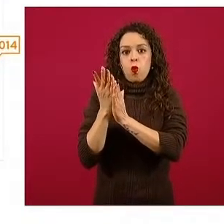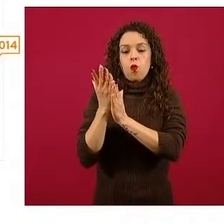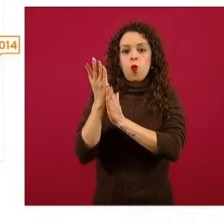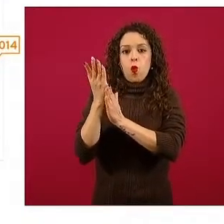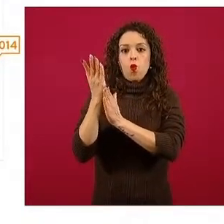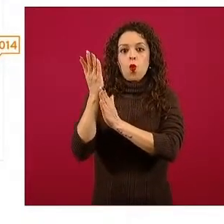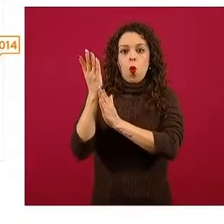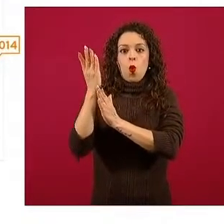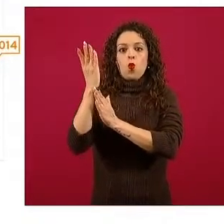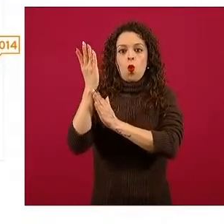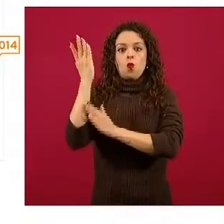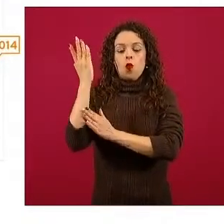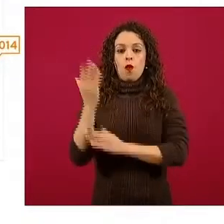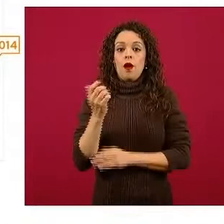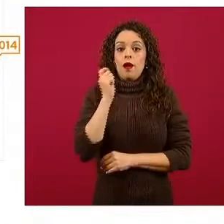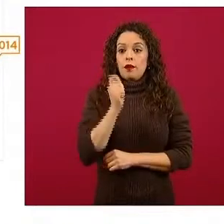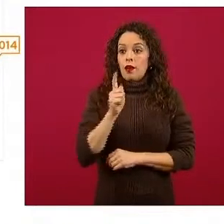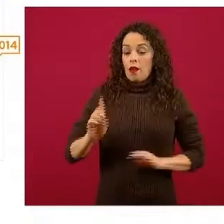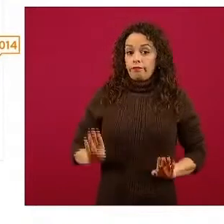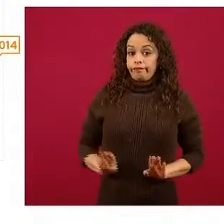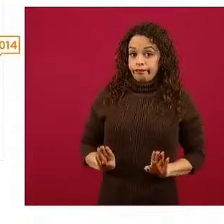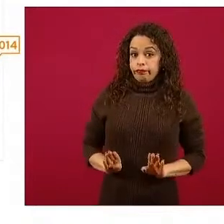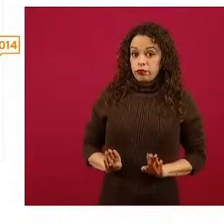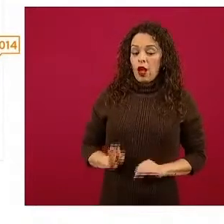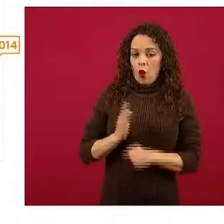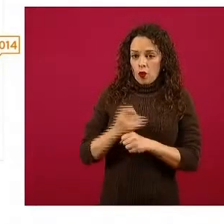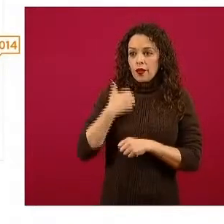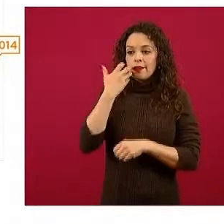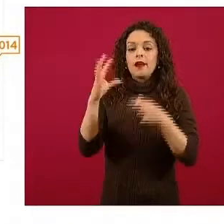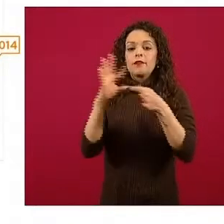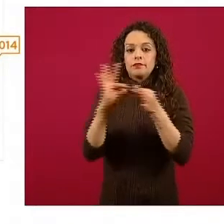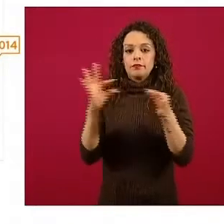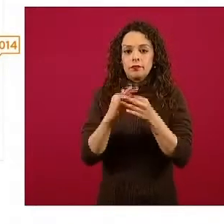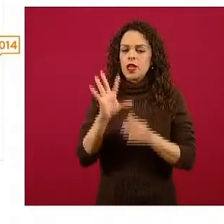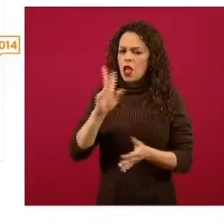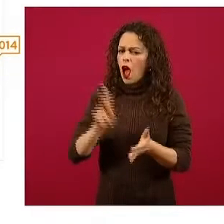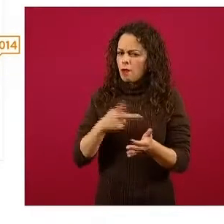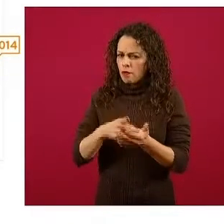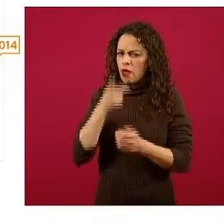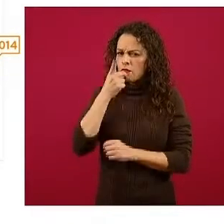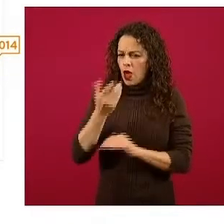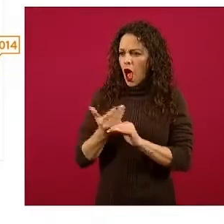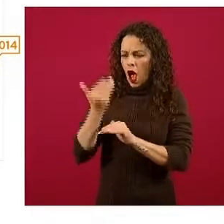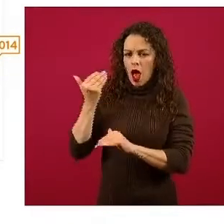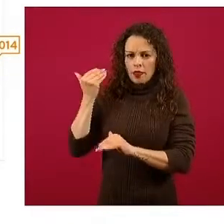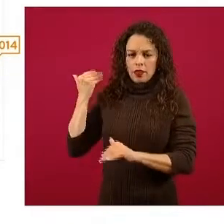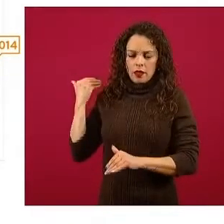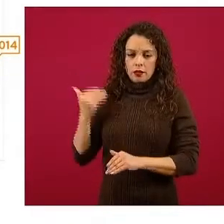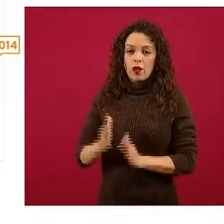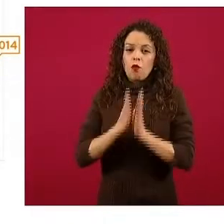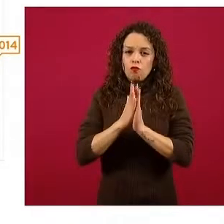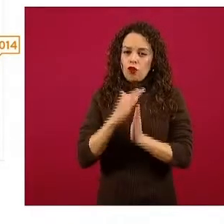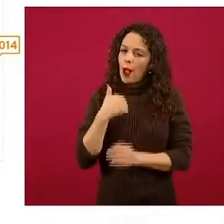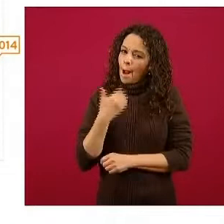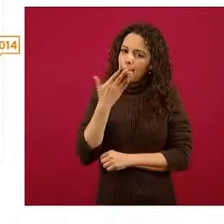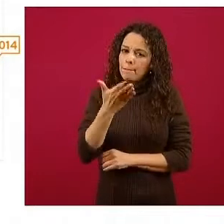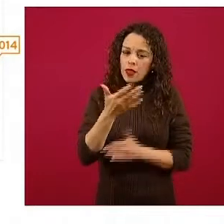Y quiero destacar una característica que hemos señalado aquí en innumerables ocasiones y pedirles la ayuda a